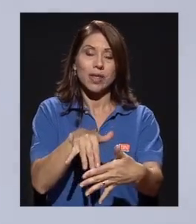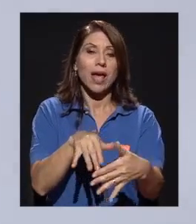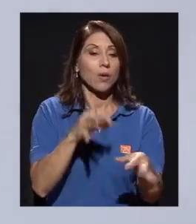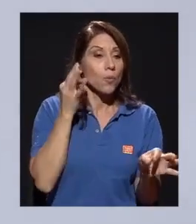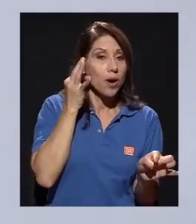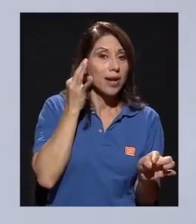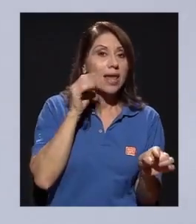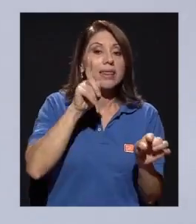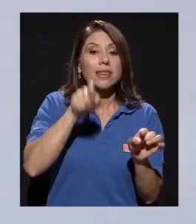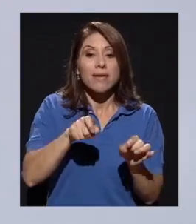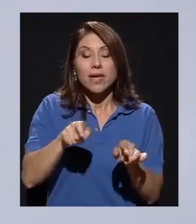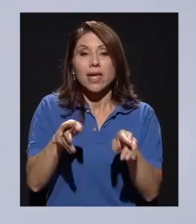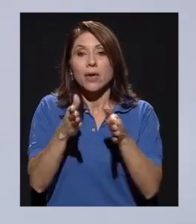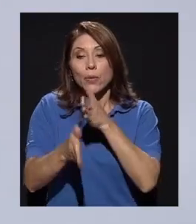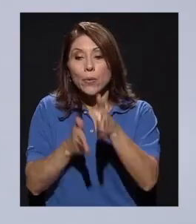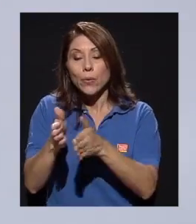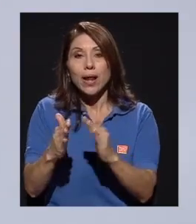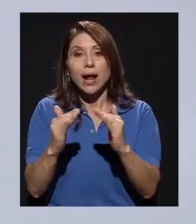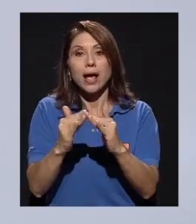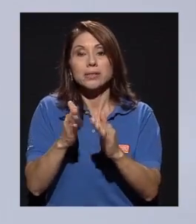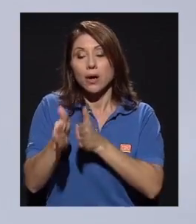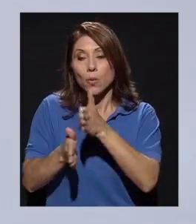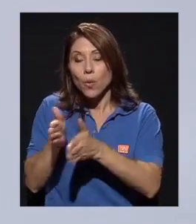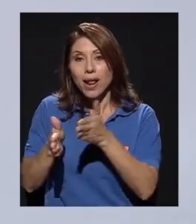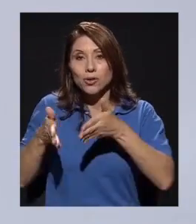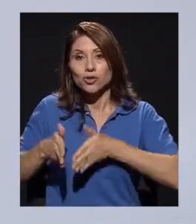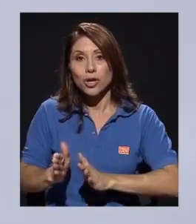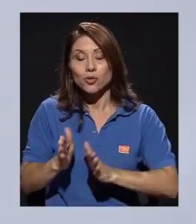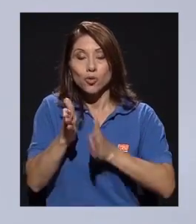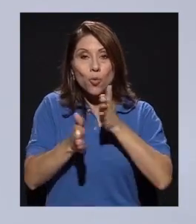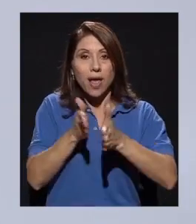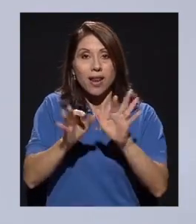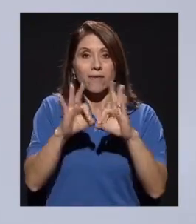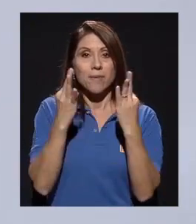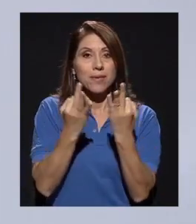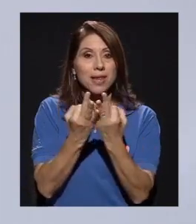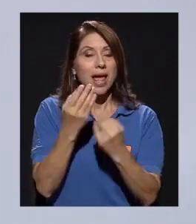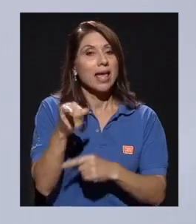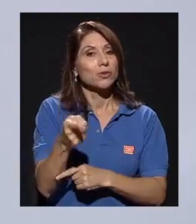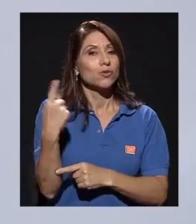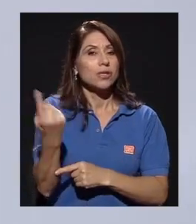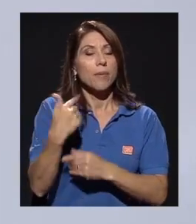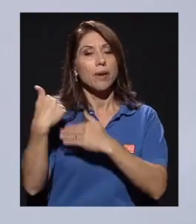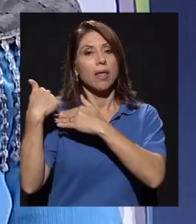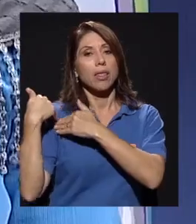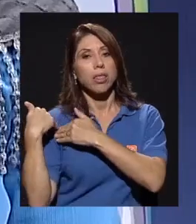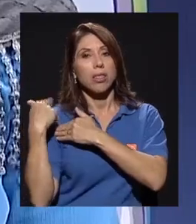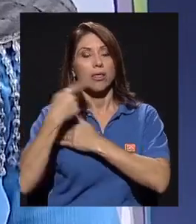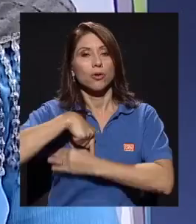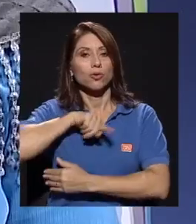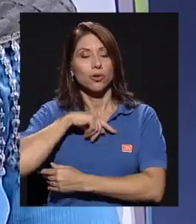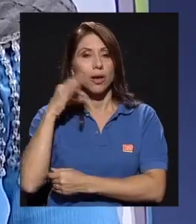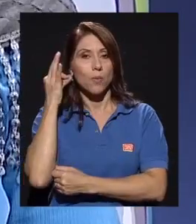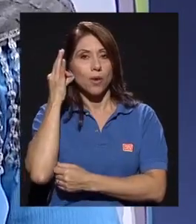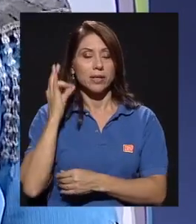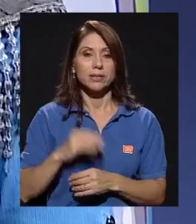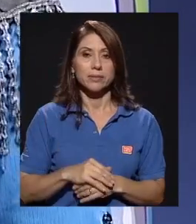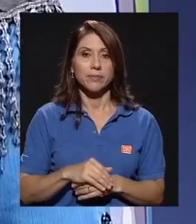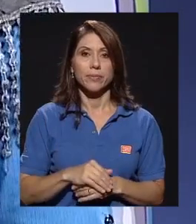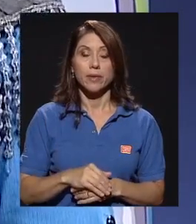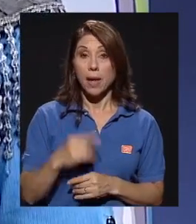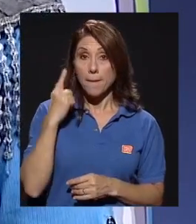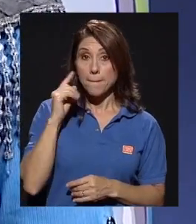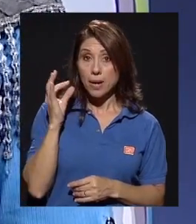la casa los hijos la familia y eso cae Generalmente en nosotras las mujeres es más difícil para las